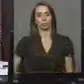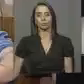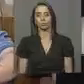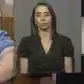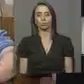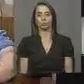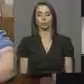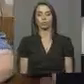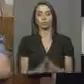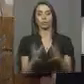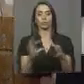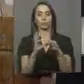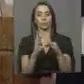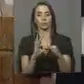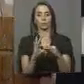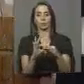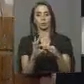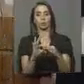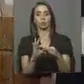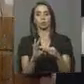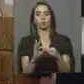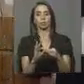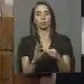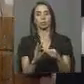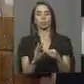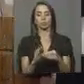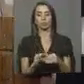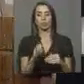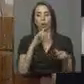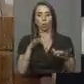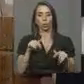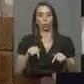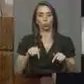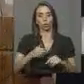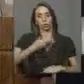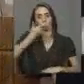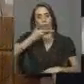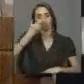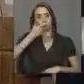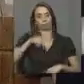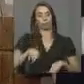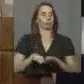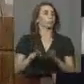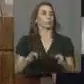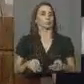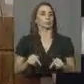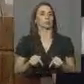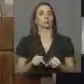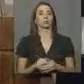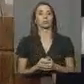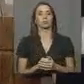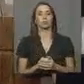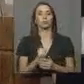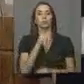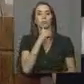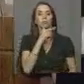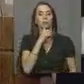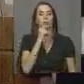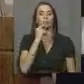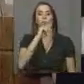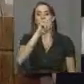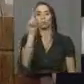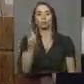Muchas gracias. Utilizo esta tribuna para cuestionar y preguntar